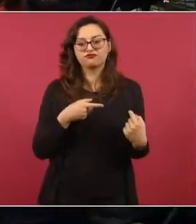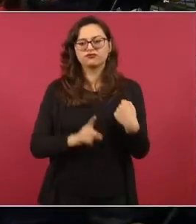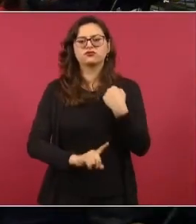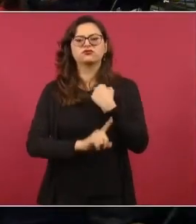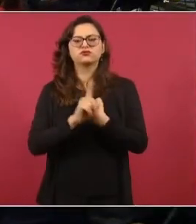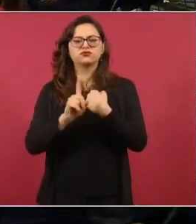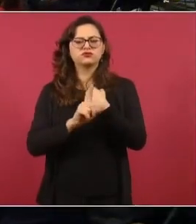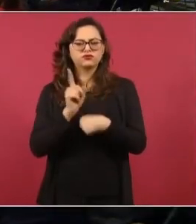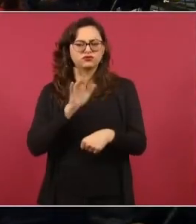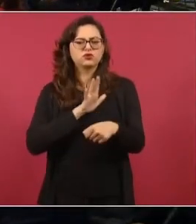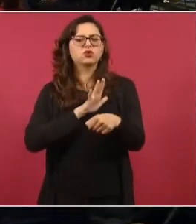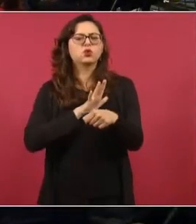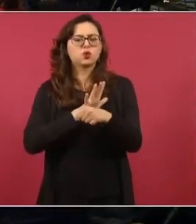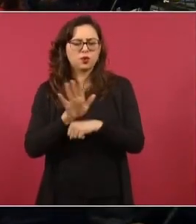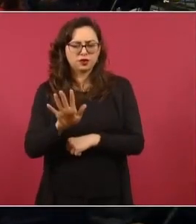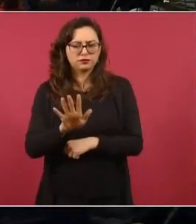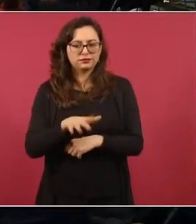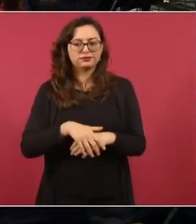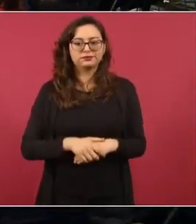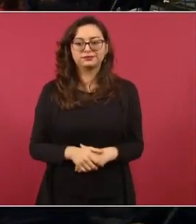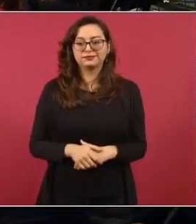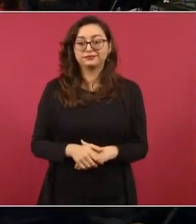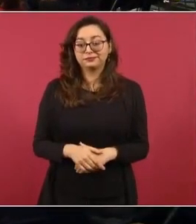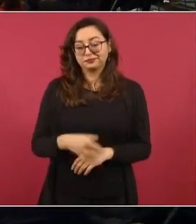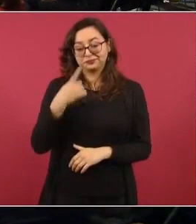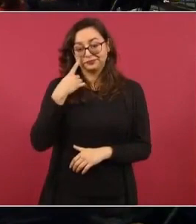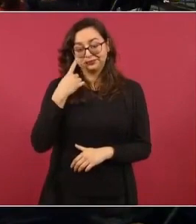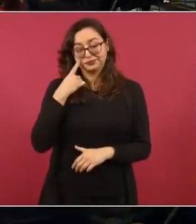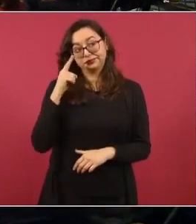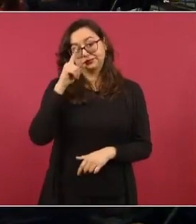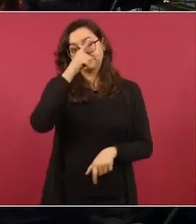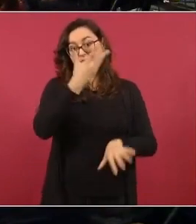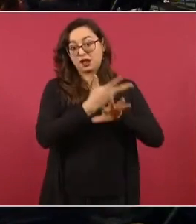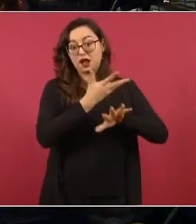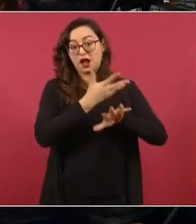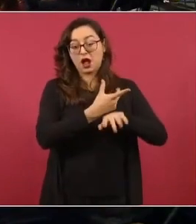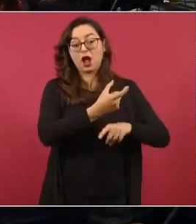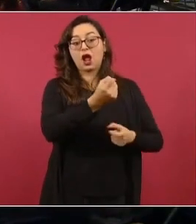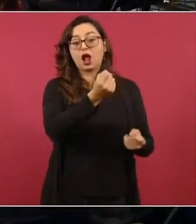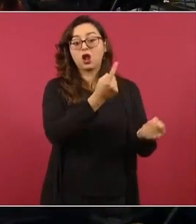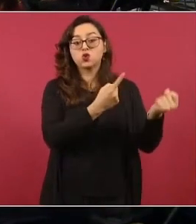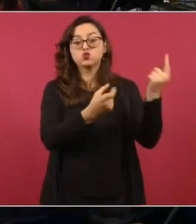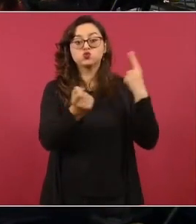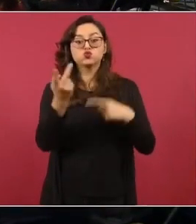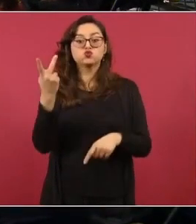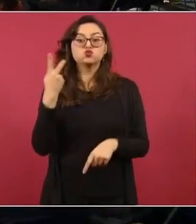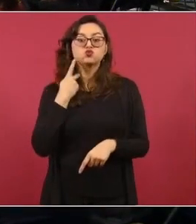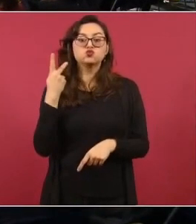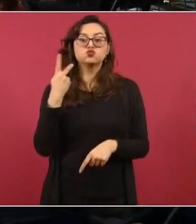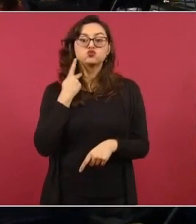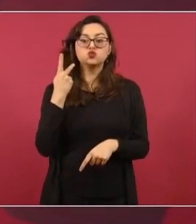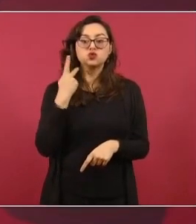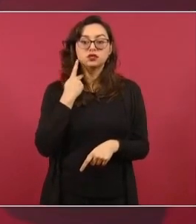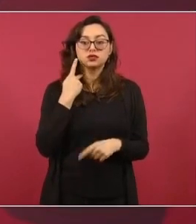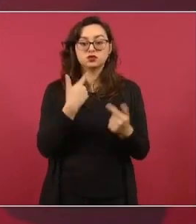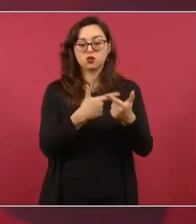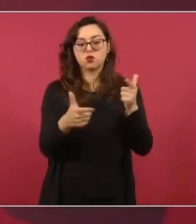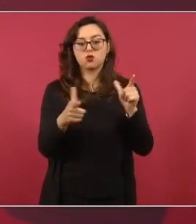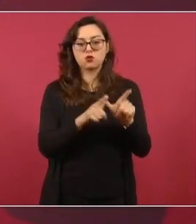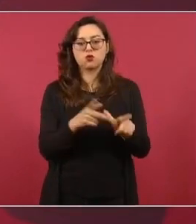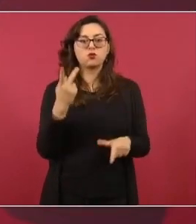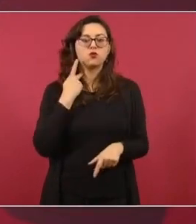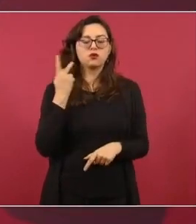que quisieron, con propósitos politiqueros, algunos legisladores republicanos,